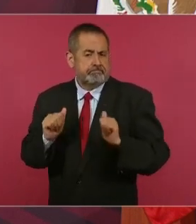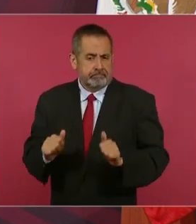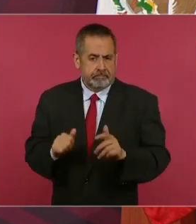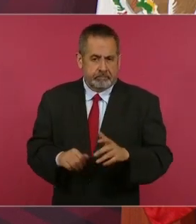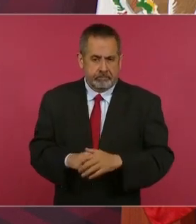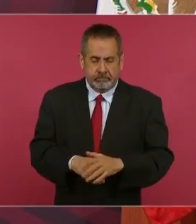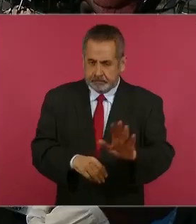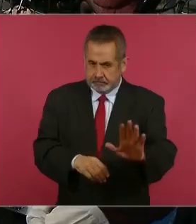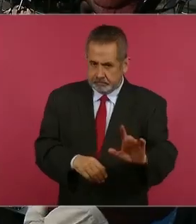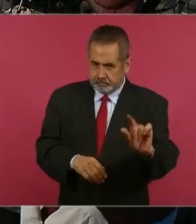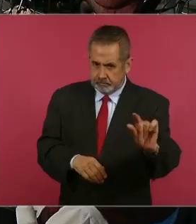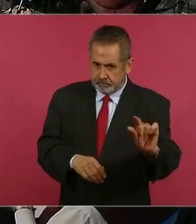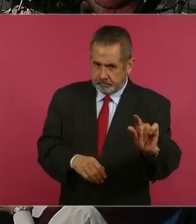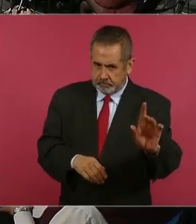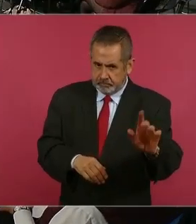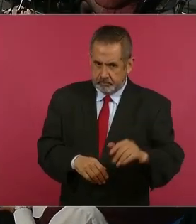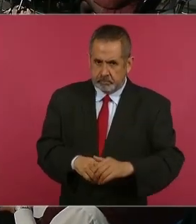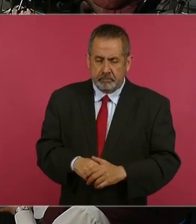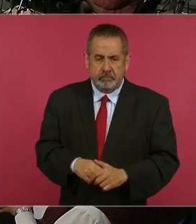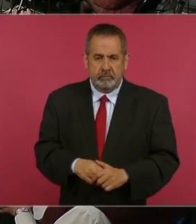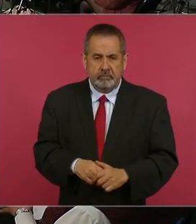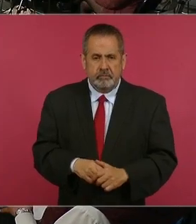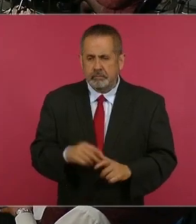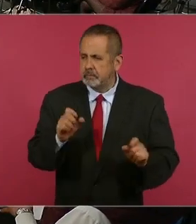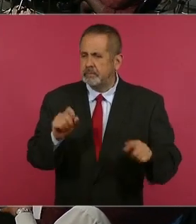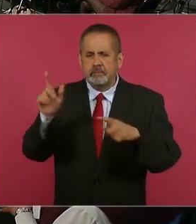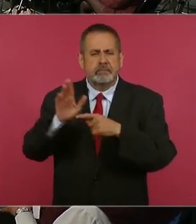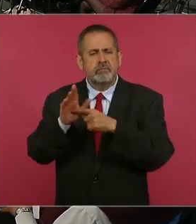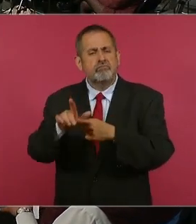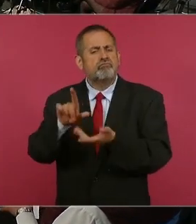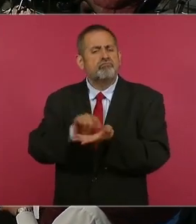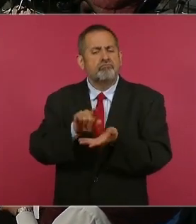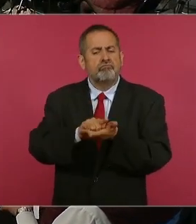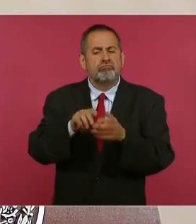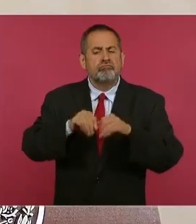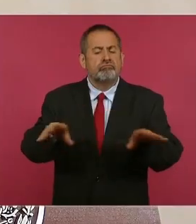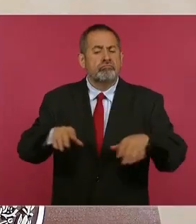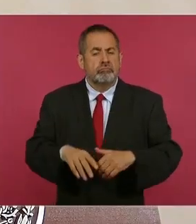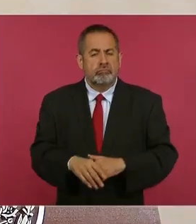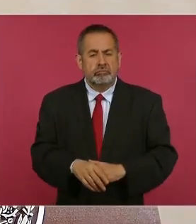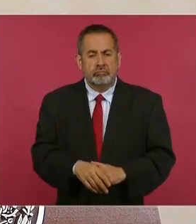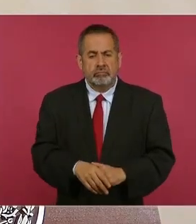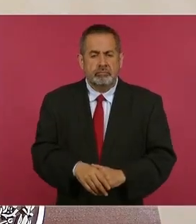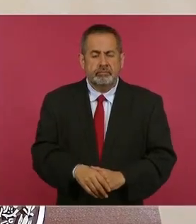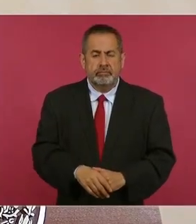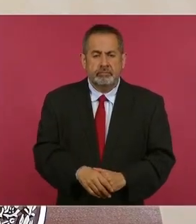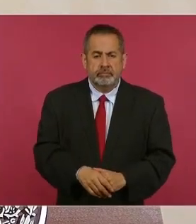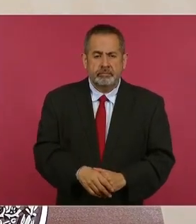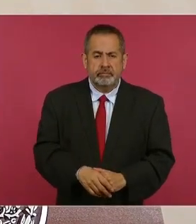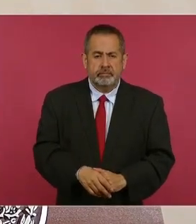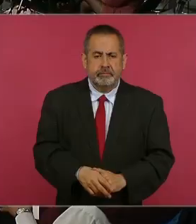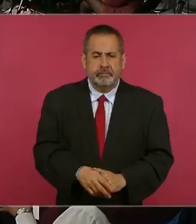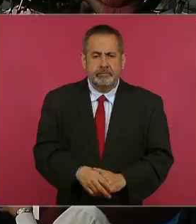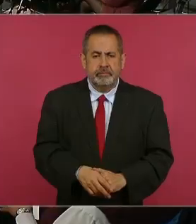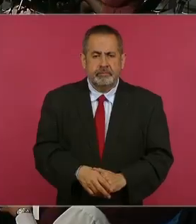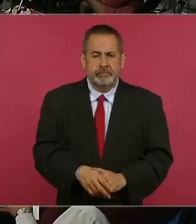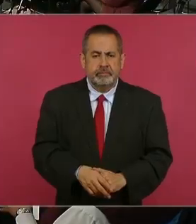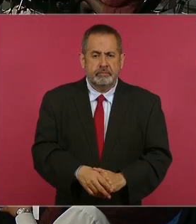A ver, permíteme. Entonces, a ver si no está por ahí mi tweet. Presidente, ¿en su opinión cómo viene el gobierno del Estado